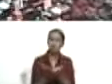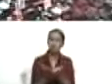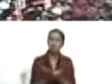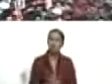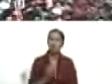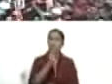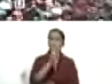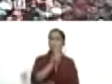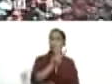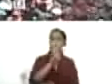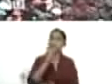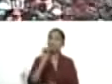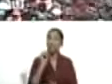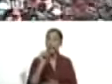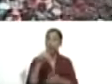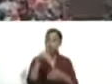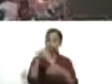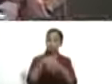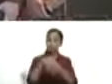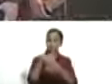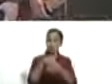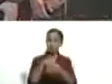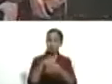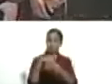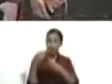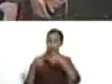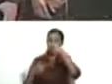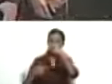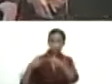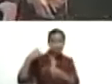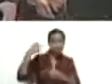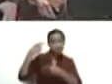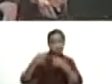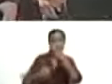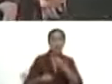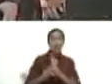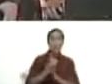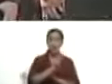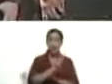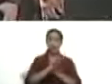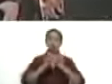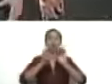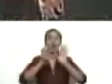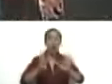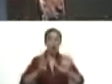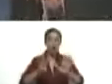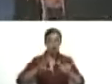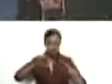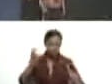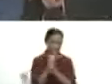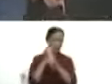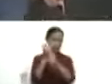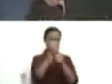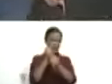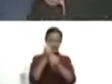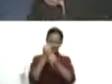30 elecciones y 28 triunfos por el pecho para que respeten.